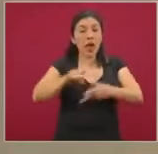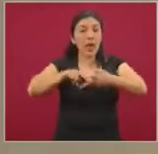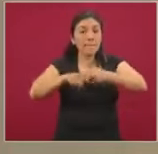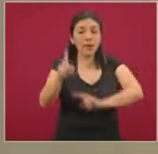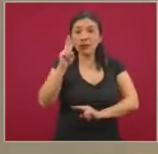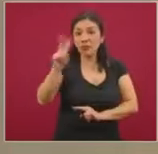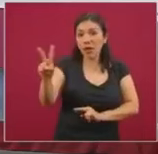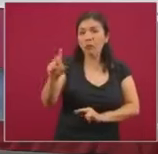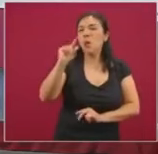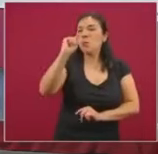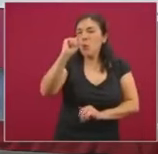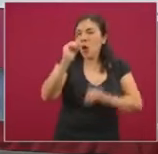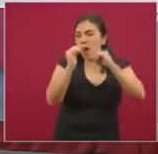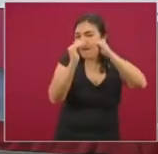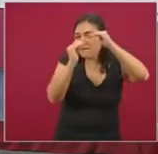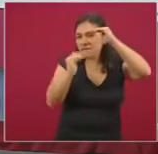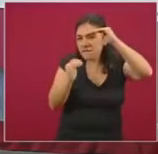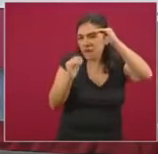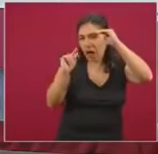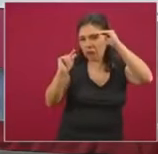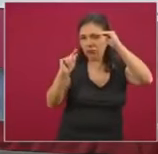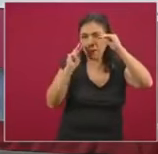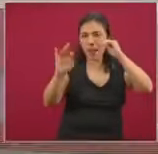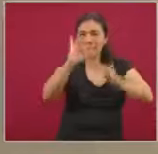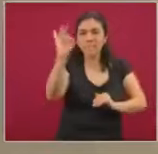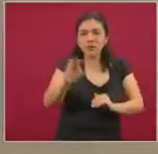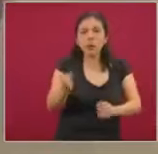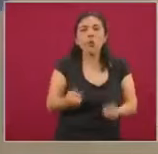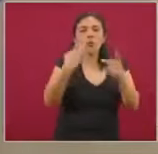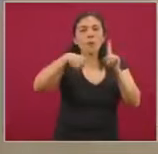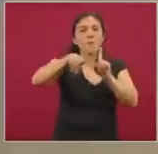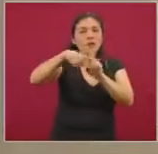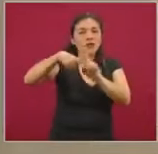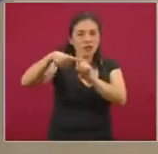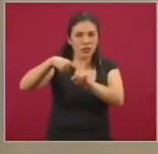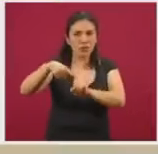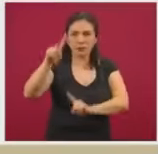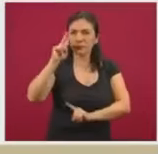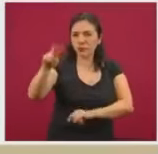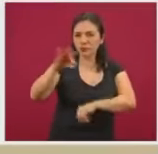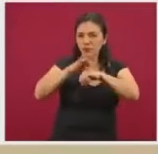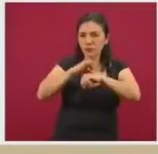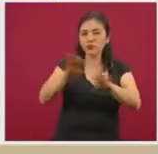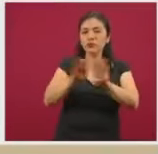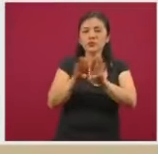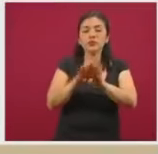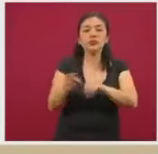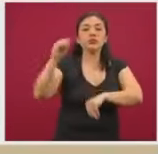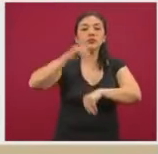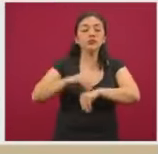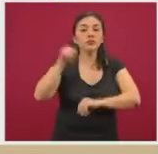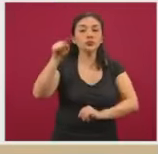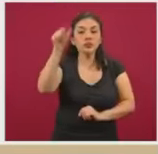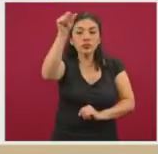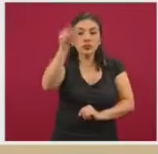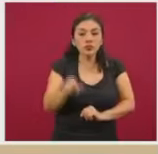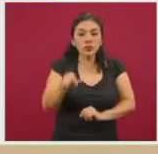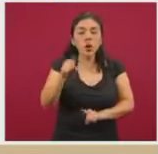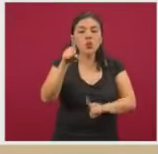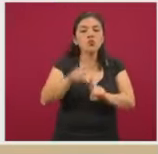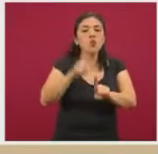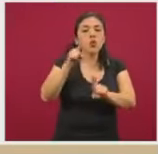una disminución de este porcentaje de positividad. Lo podemos ver también en el comportamiento de la línea